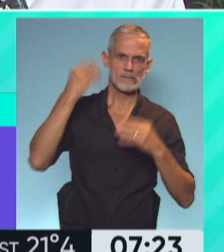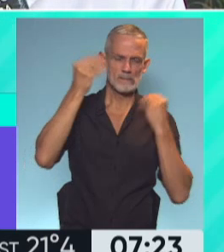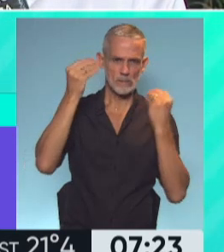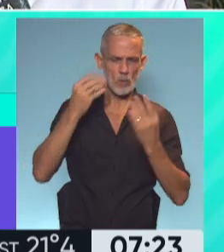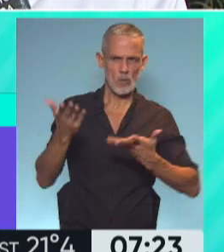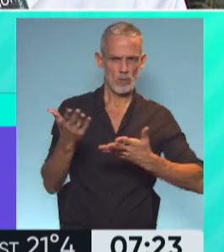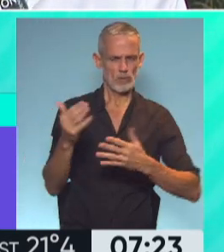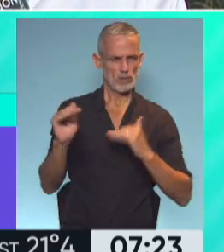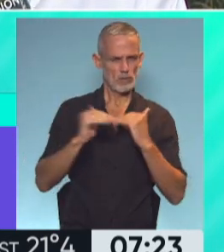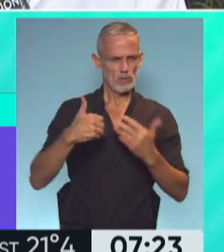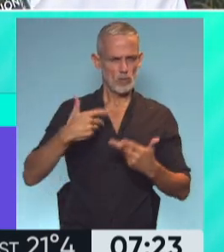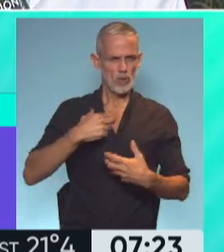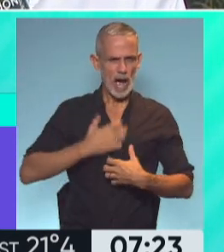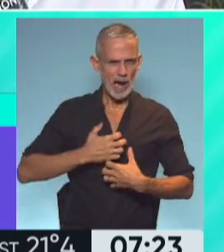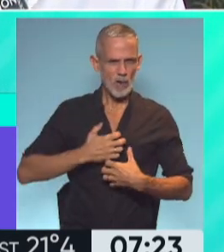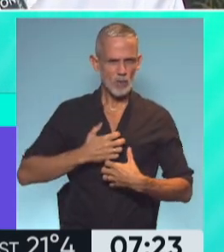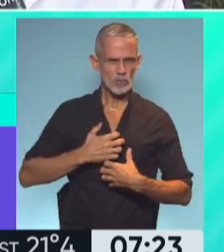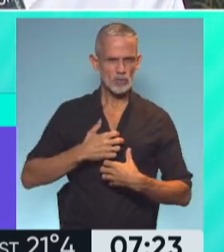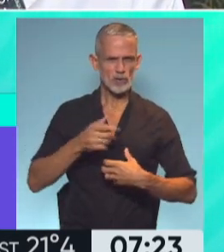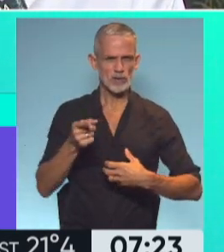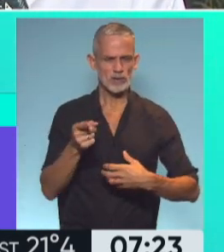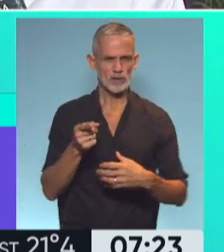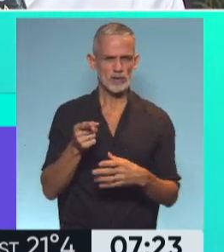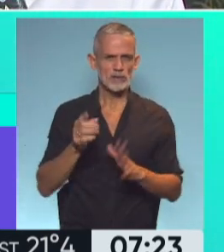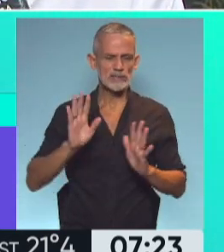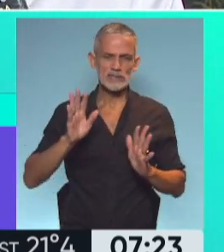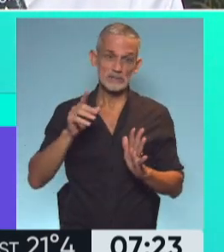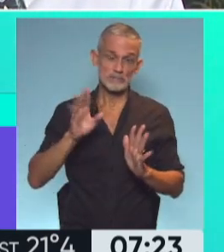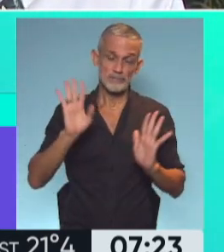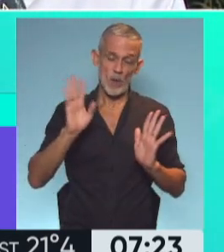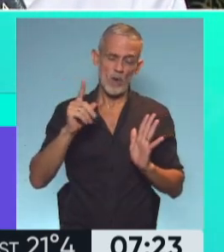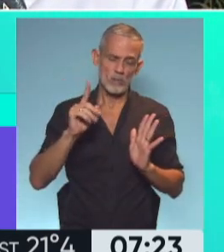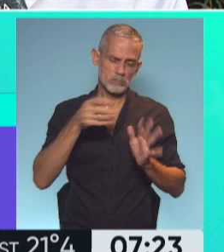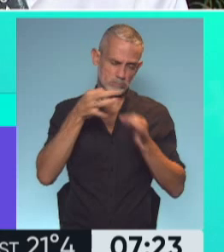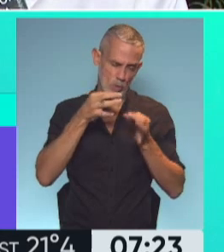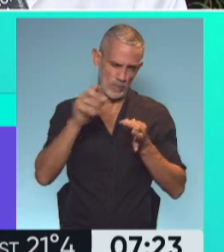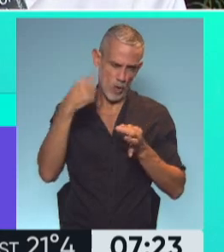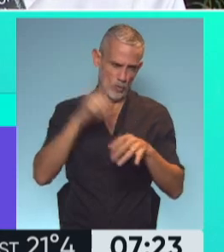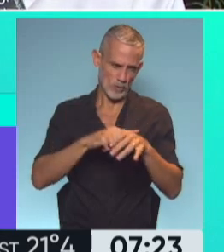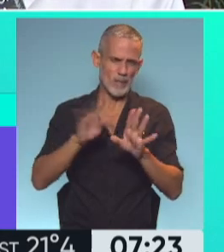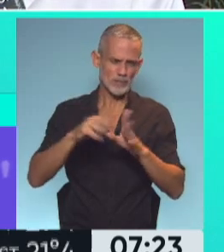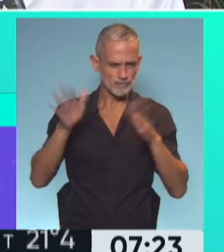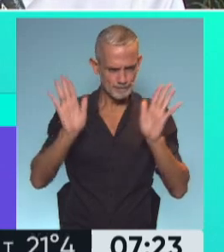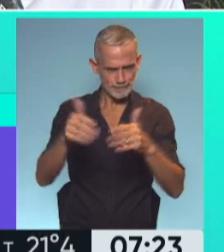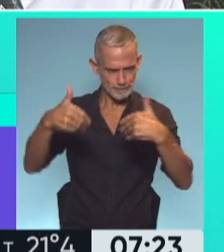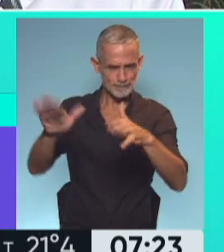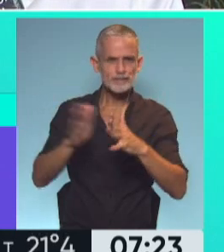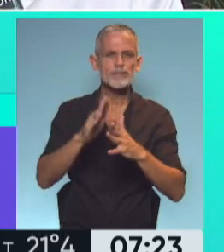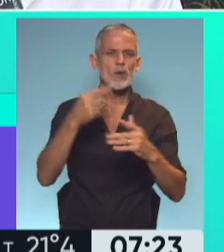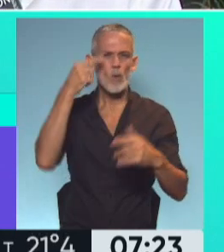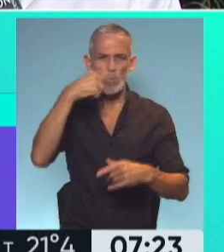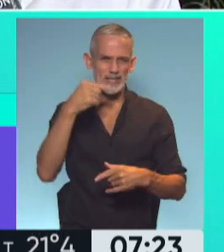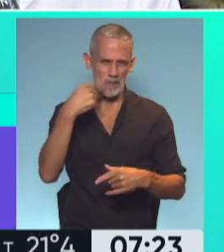su preocupación y su angustia que se le nota en la expresión. Pero bueno, eso sería para charlarlo en otro momento. Lo dejo en el final con